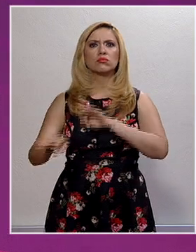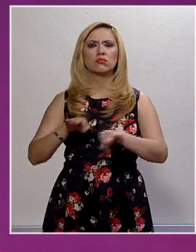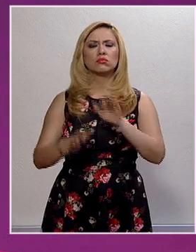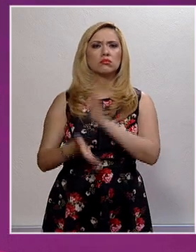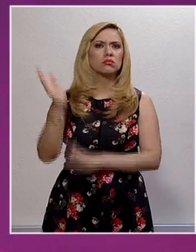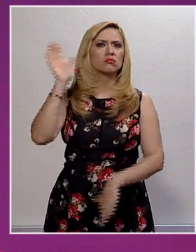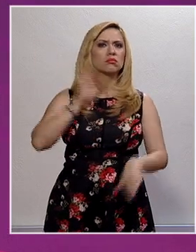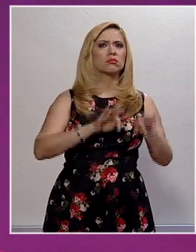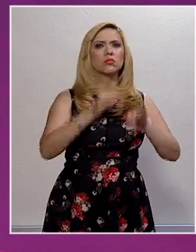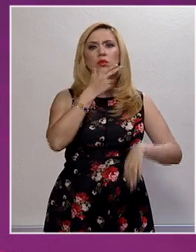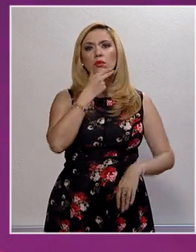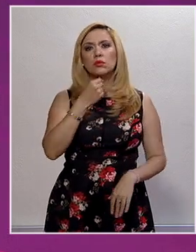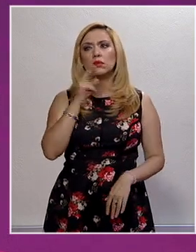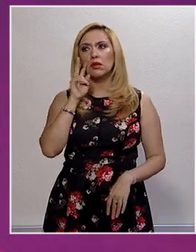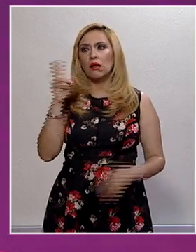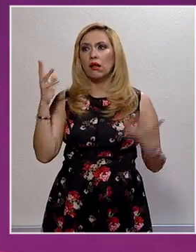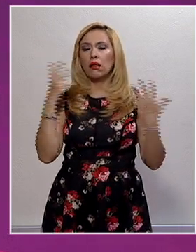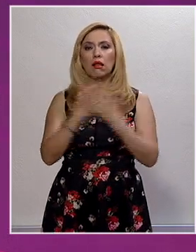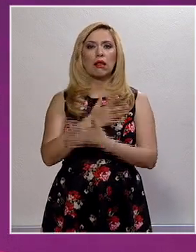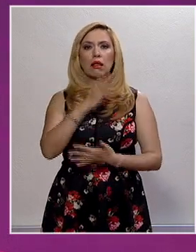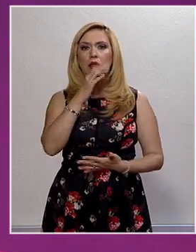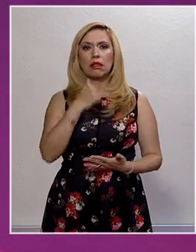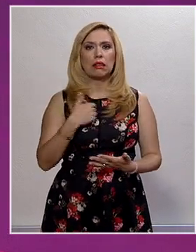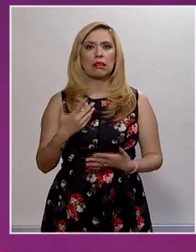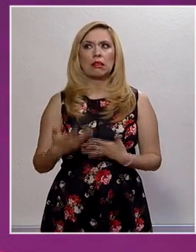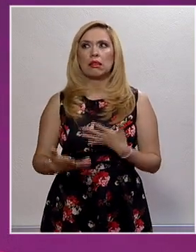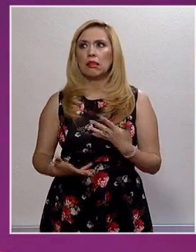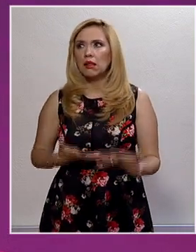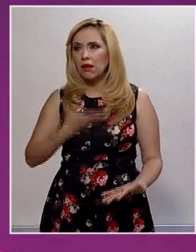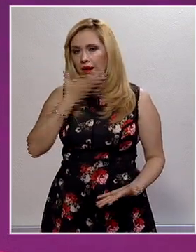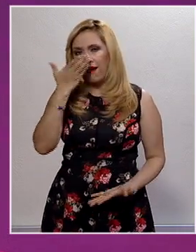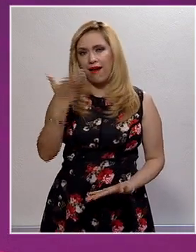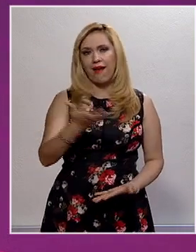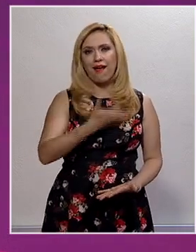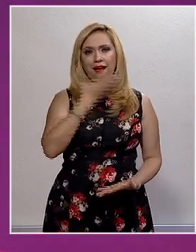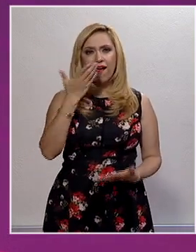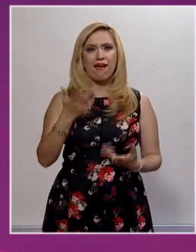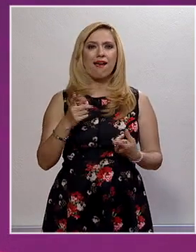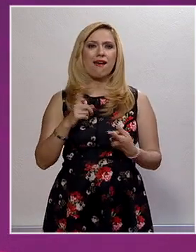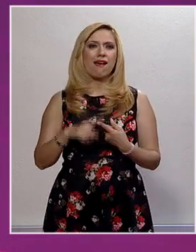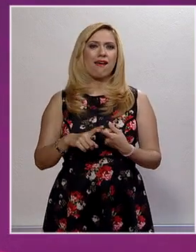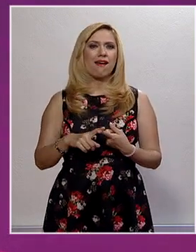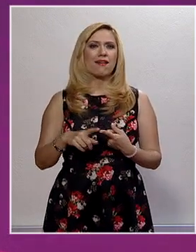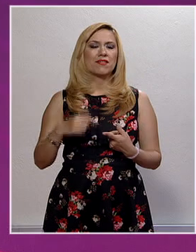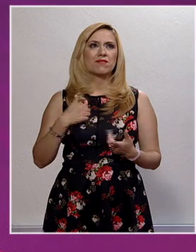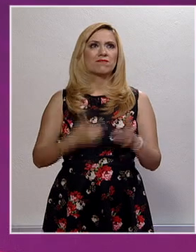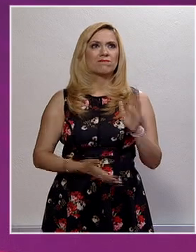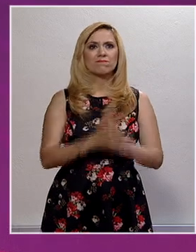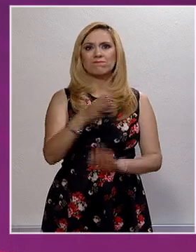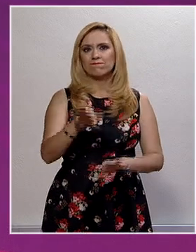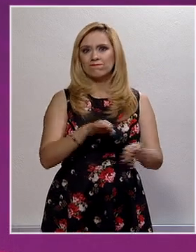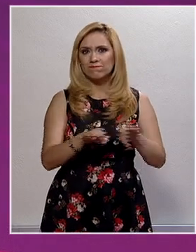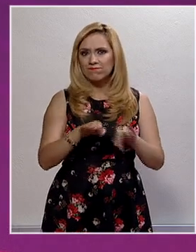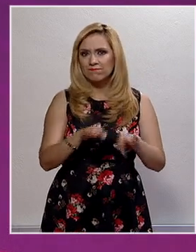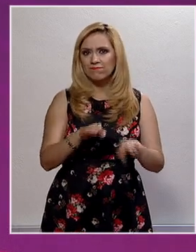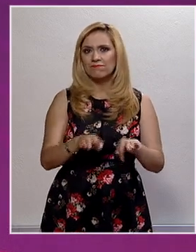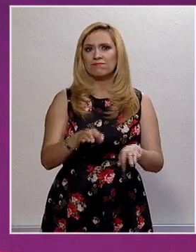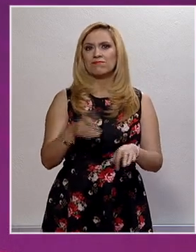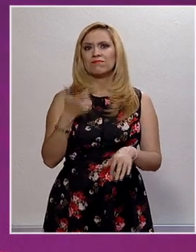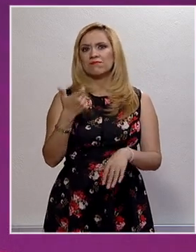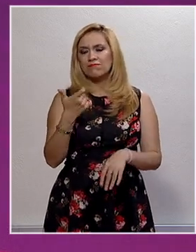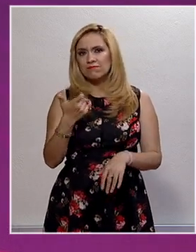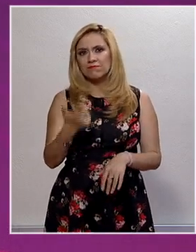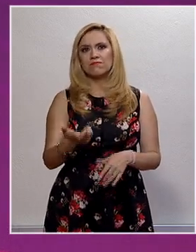podían ejercer los roles que tradicionalmente habían ejercido, como el que sale a ganar la plata y traer esa plata a la